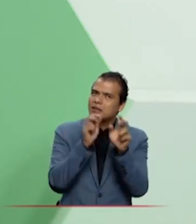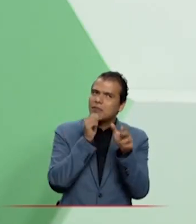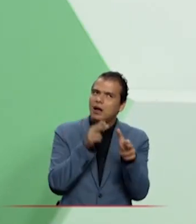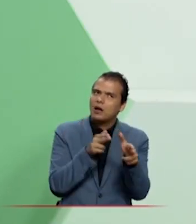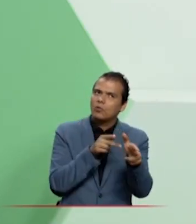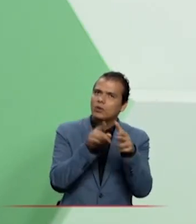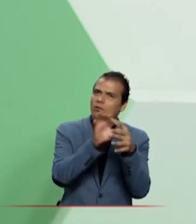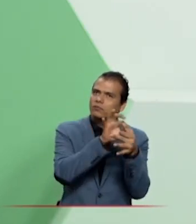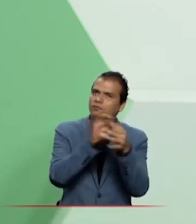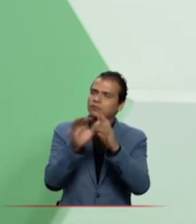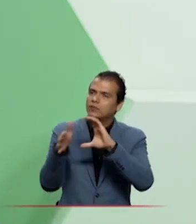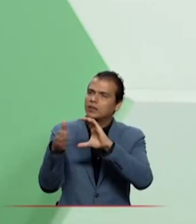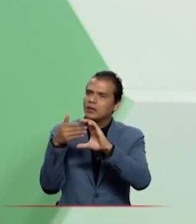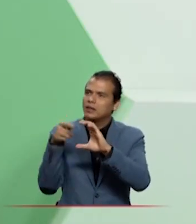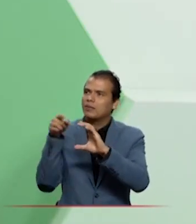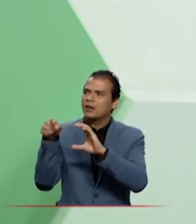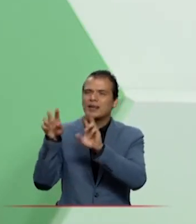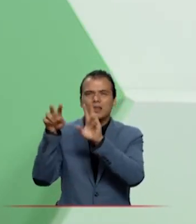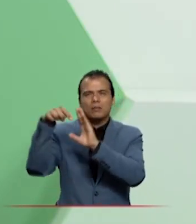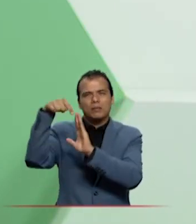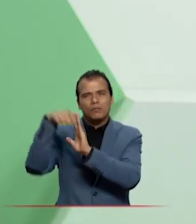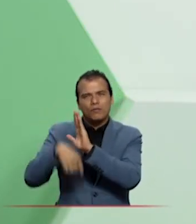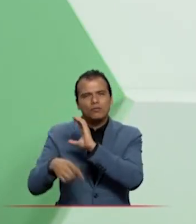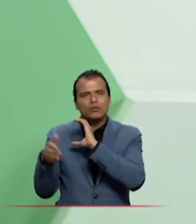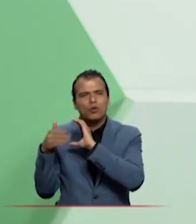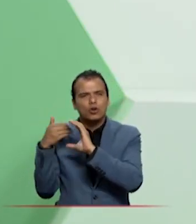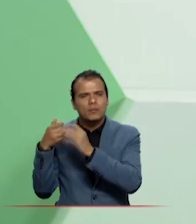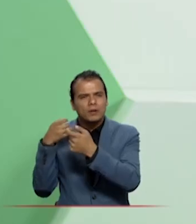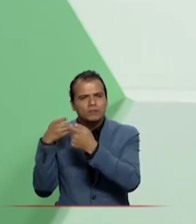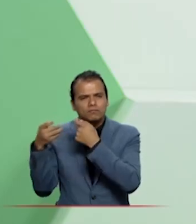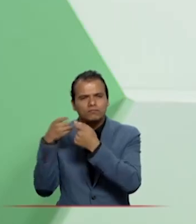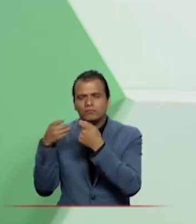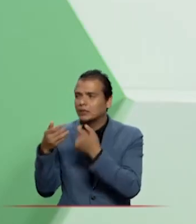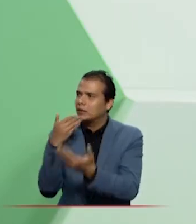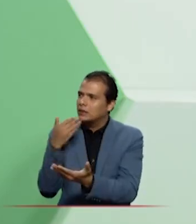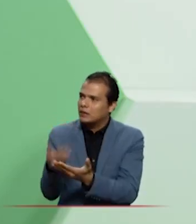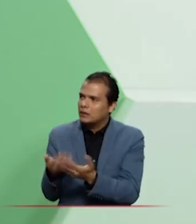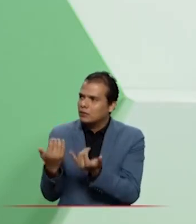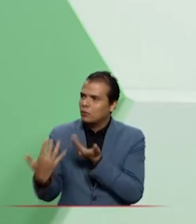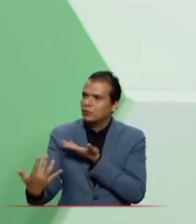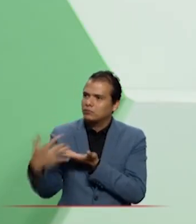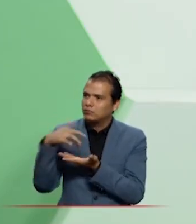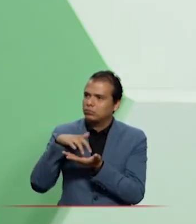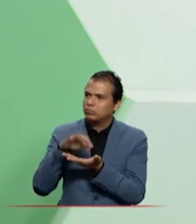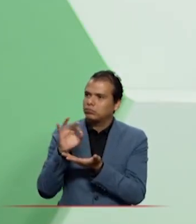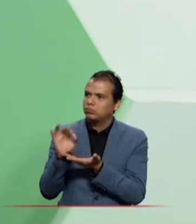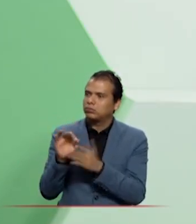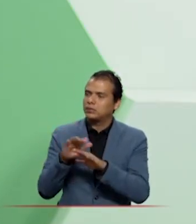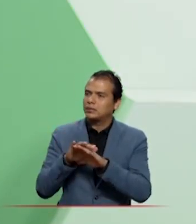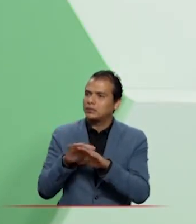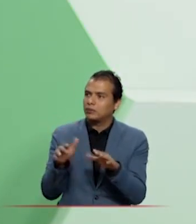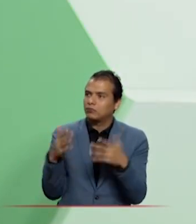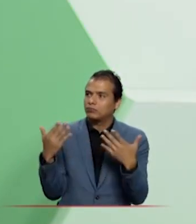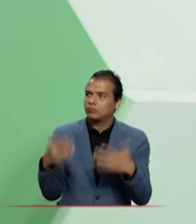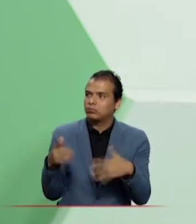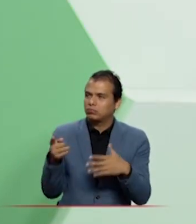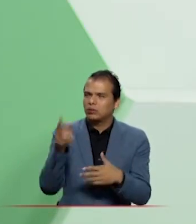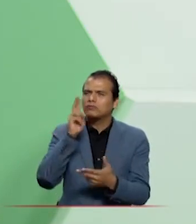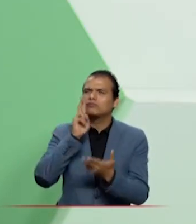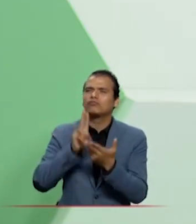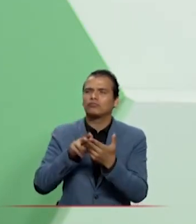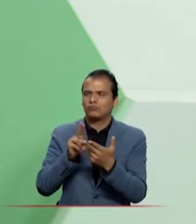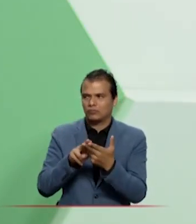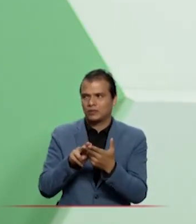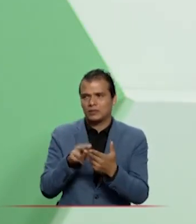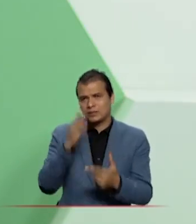una región que tiene sus complejidades en el manejo de las lluvias por estar por supuesto eh tan cerca al trópico